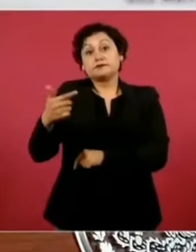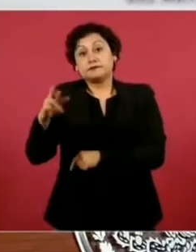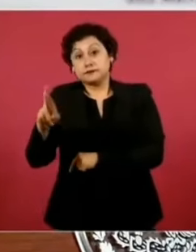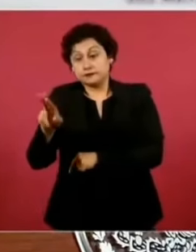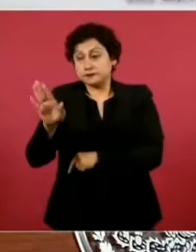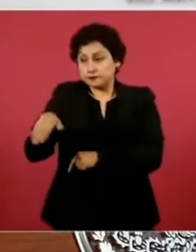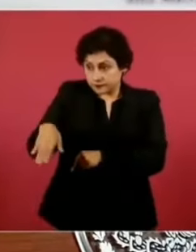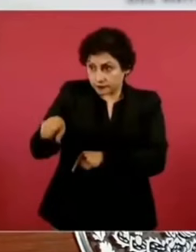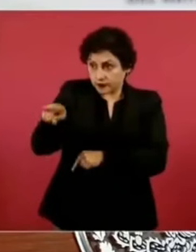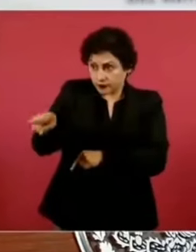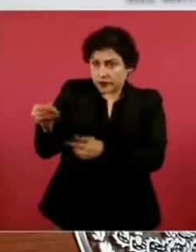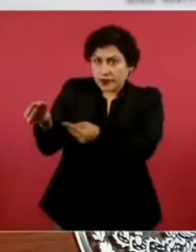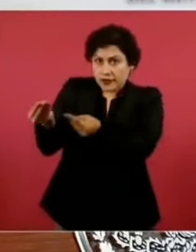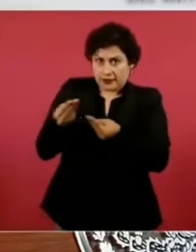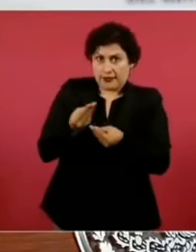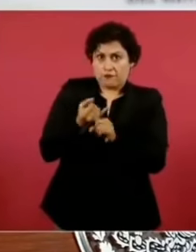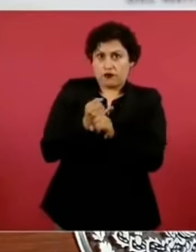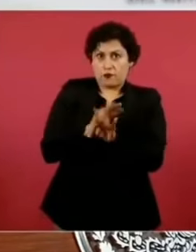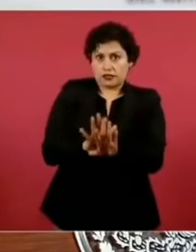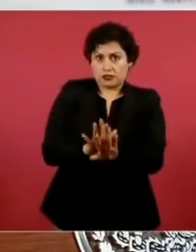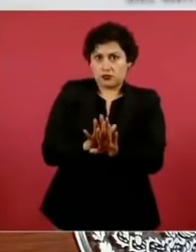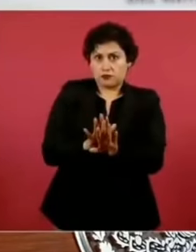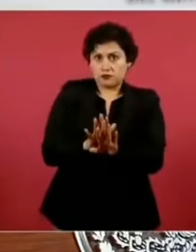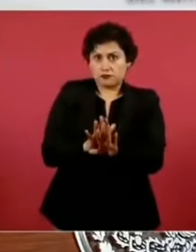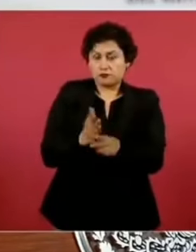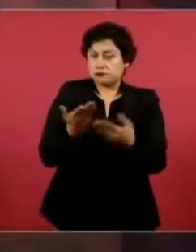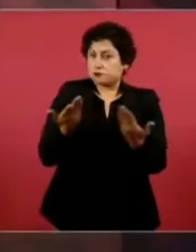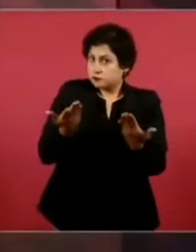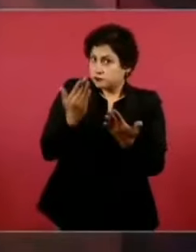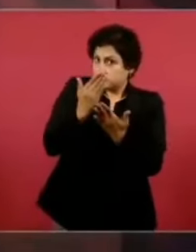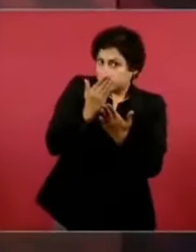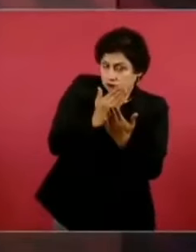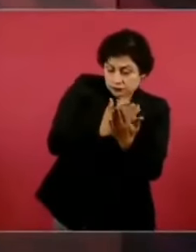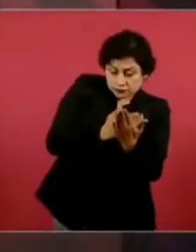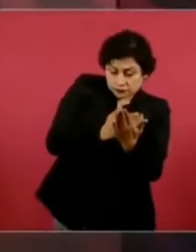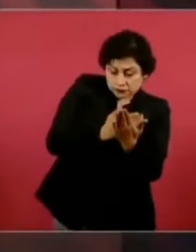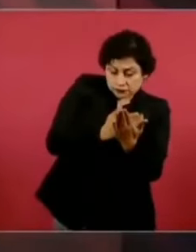que nos informe de cuántas órdenes,